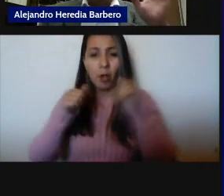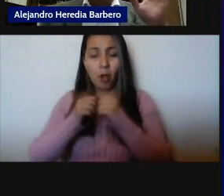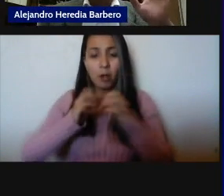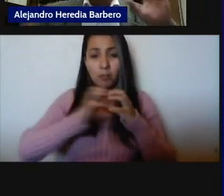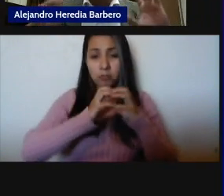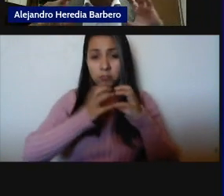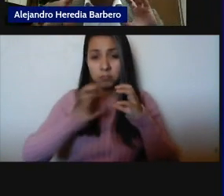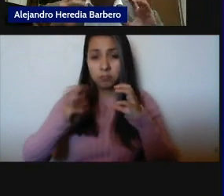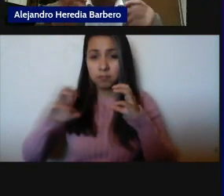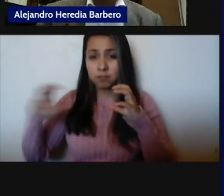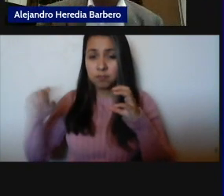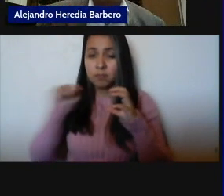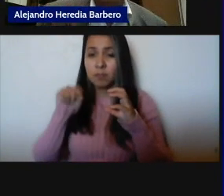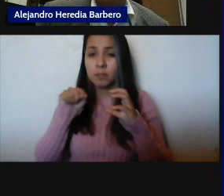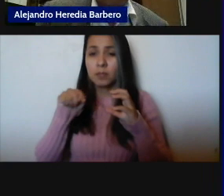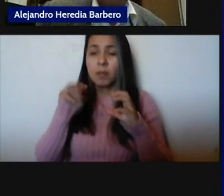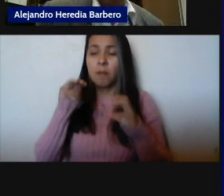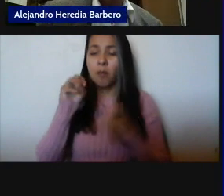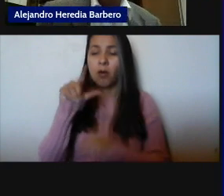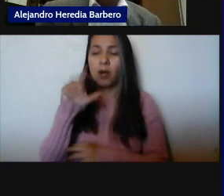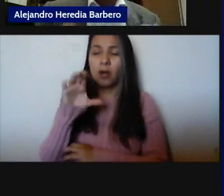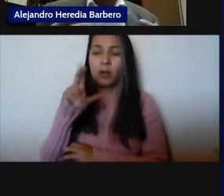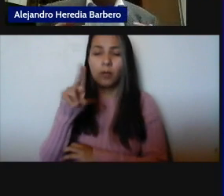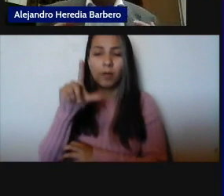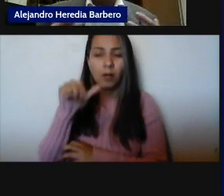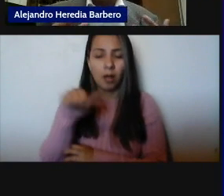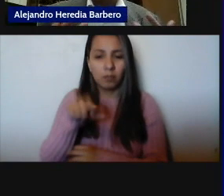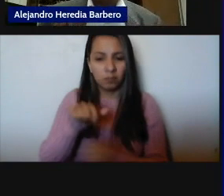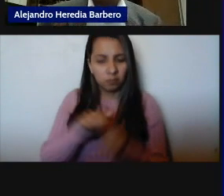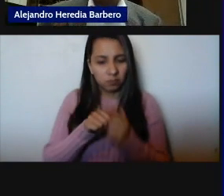pesos moleculares pueden volverse más complejos